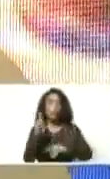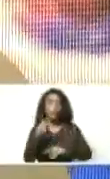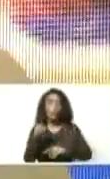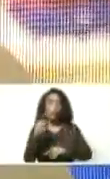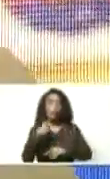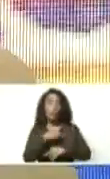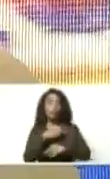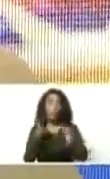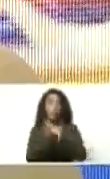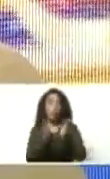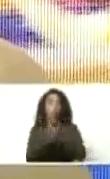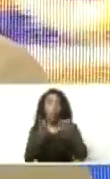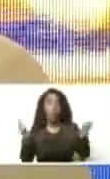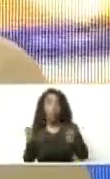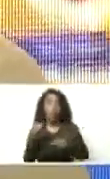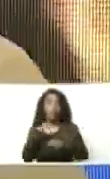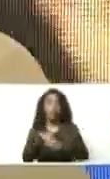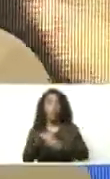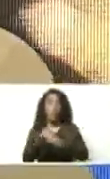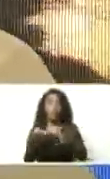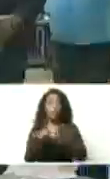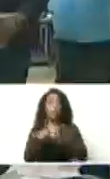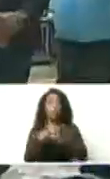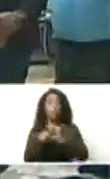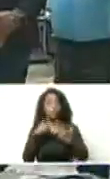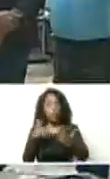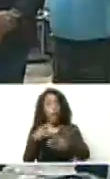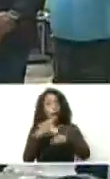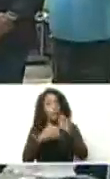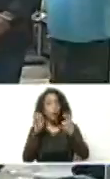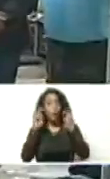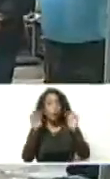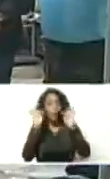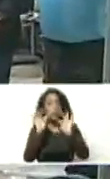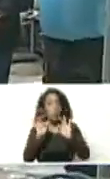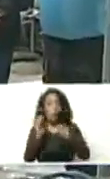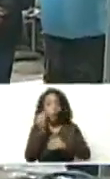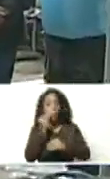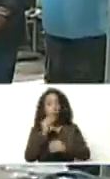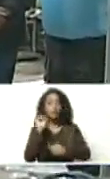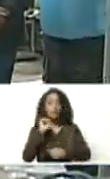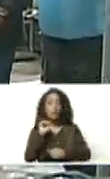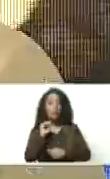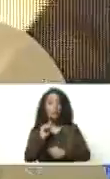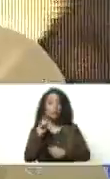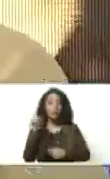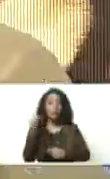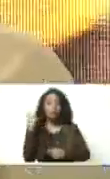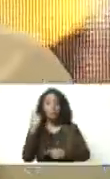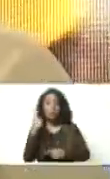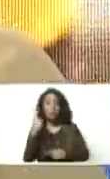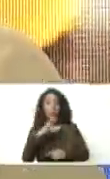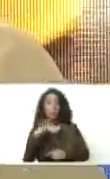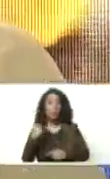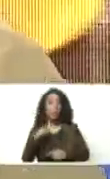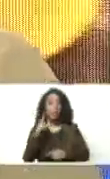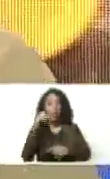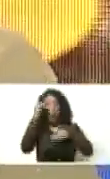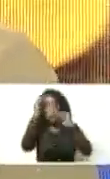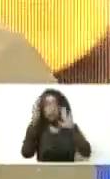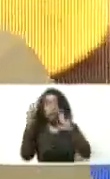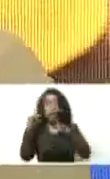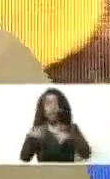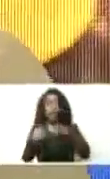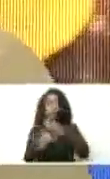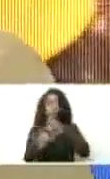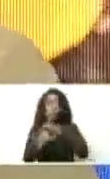nuestro esparcimiento dentro del liceo. Correcto, y crear nuevos patrones de consumo. Cabe destacar que no solamente se está atendiendo la institución, sino las